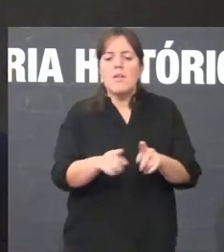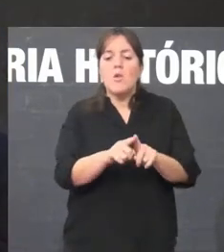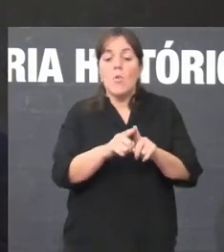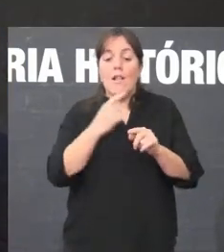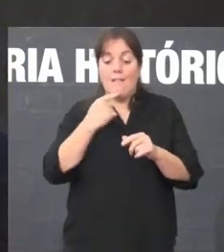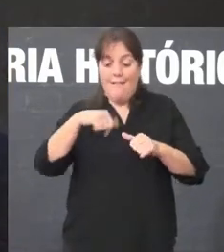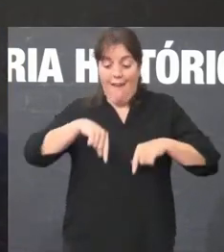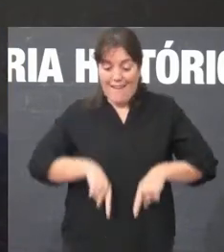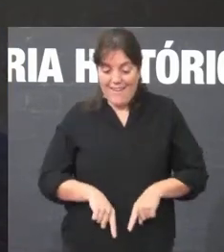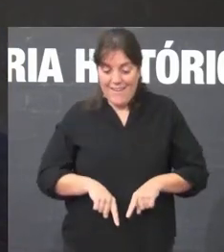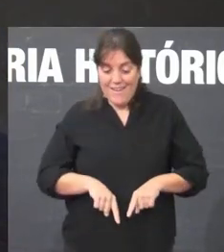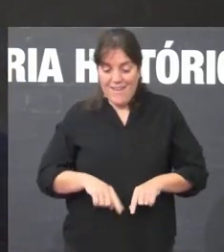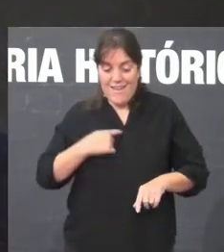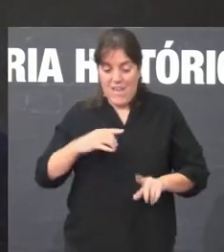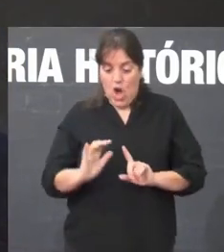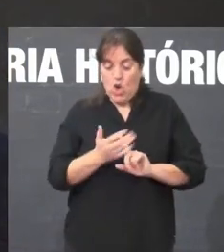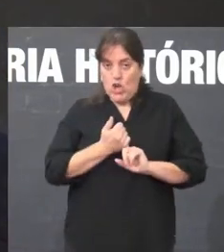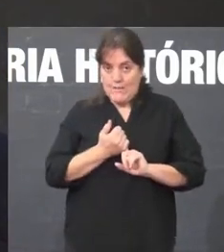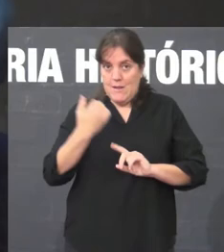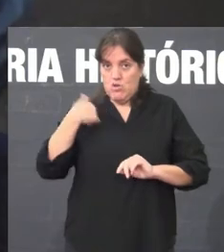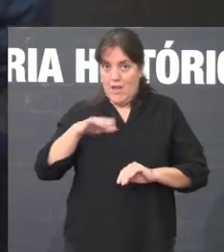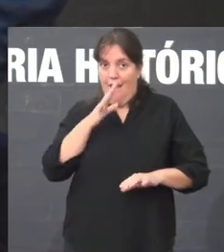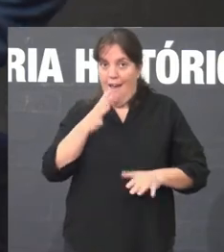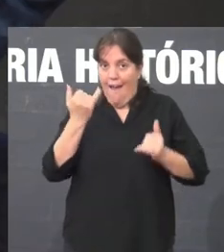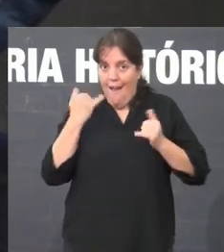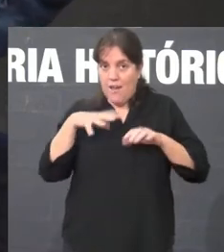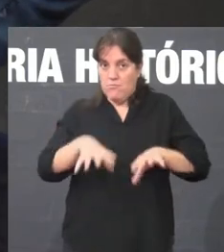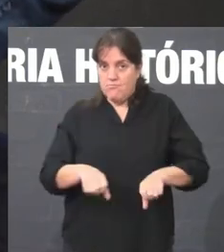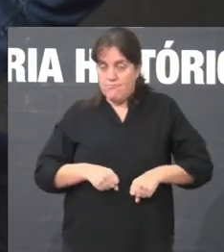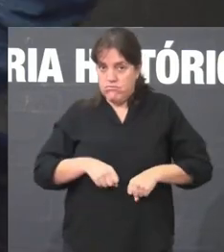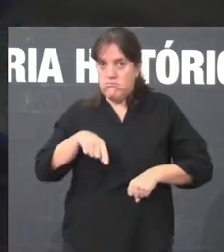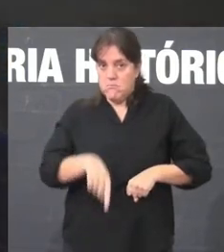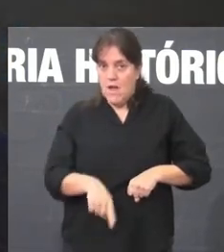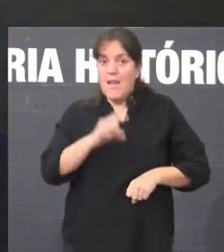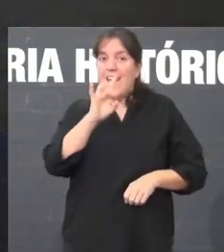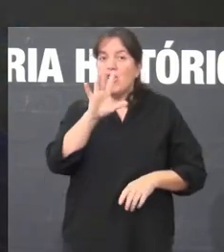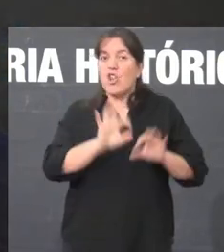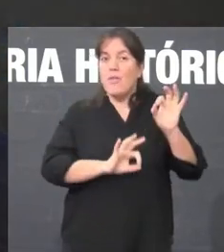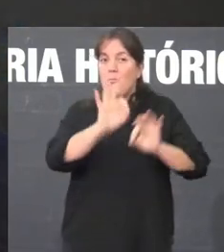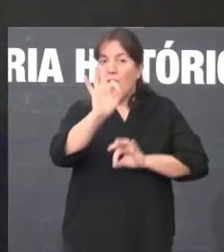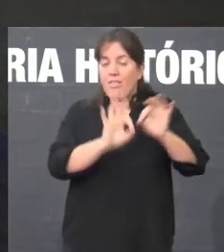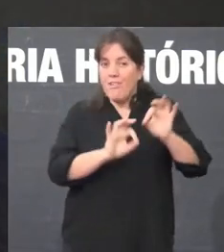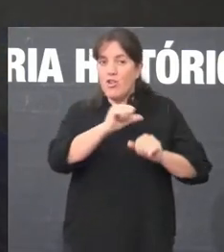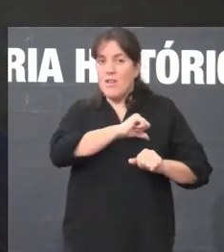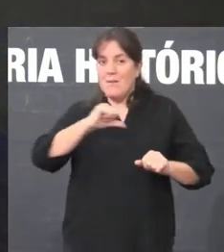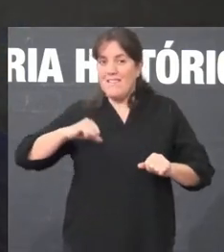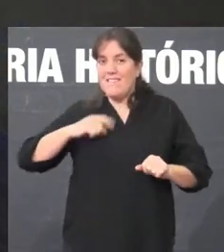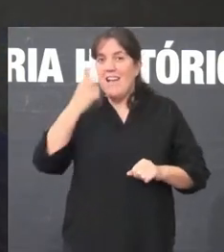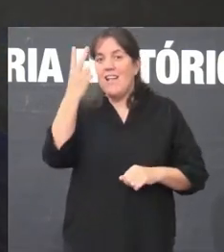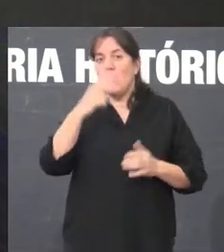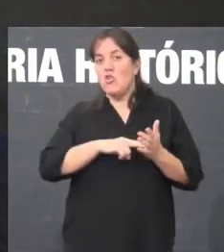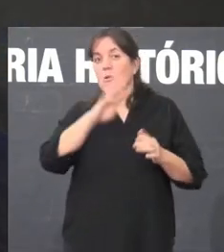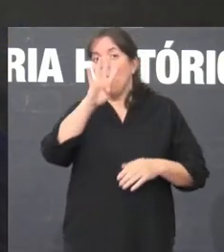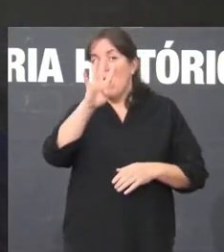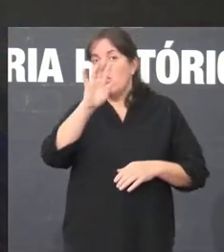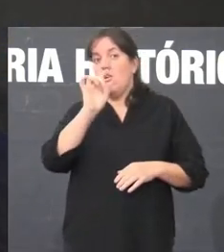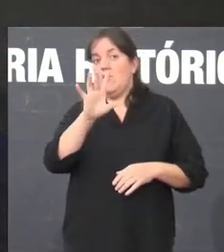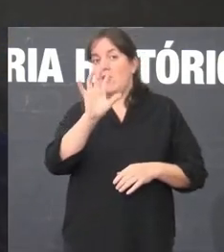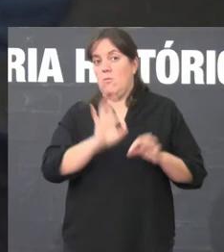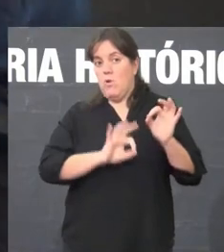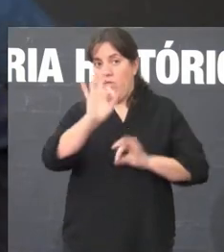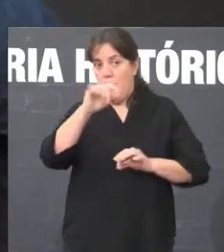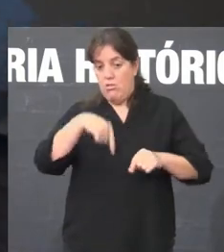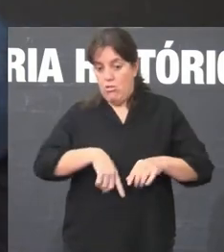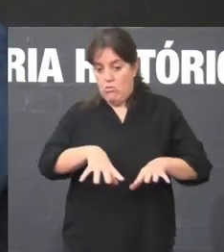base que hemos conquistado. Antes, cuando éramos el 14% los independentistas en el año 2004,